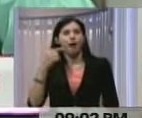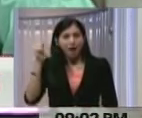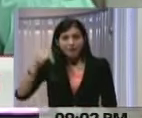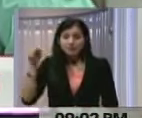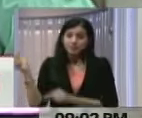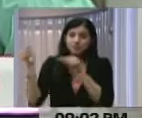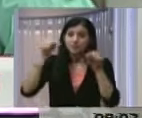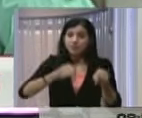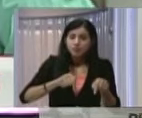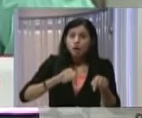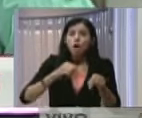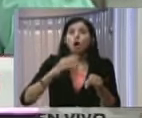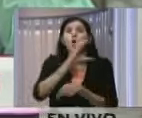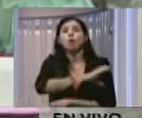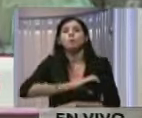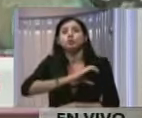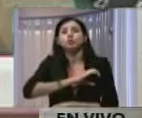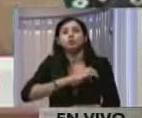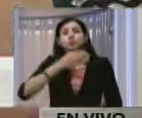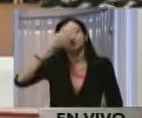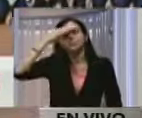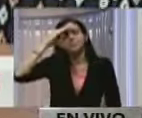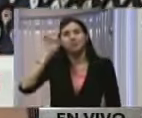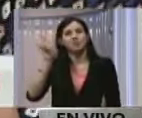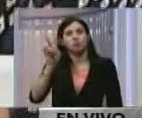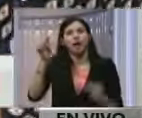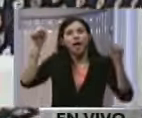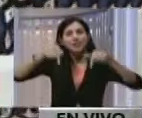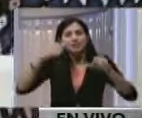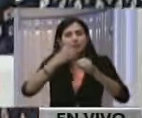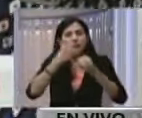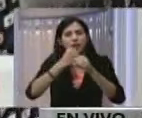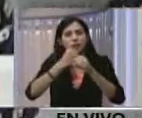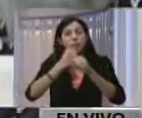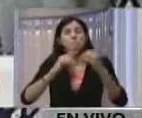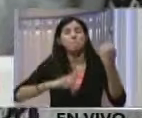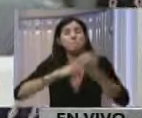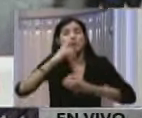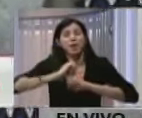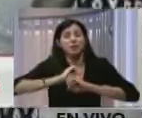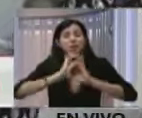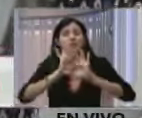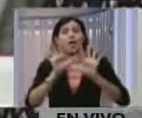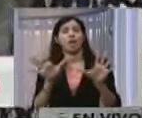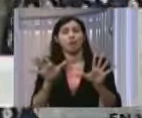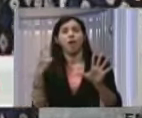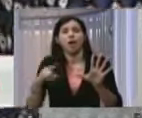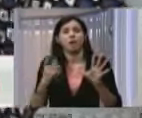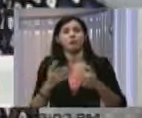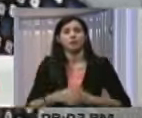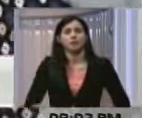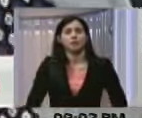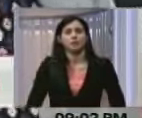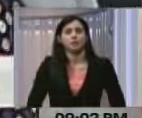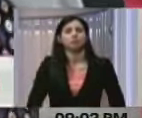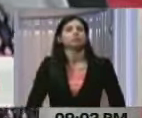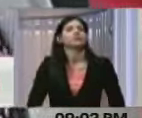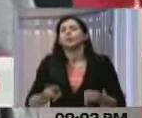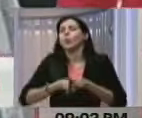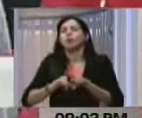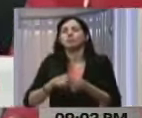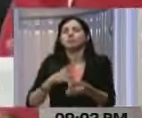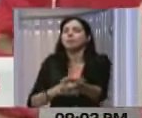Económica Cubana de la Comisión Mixta y estamos trabajando los planes concretos. Como verdaderos